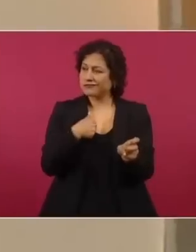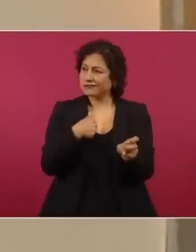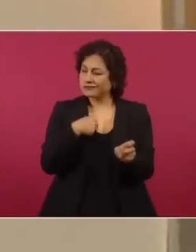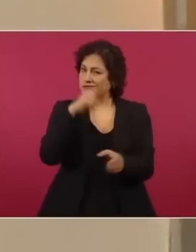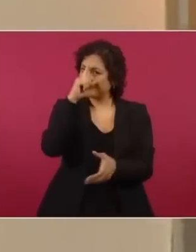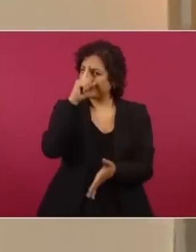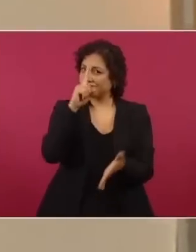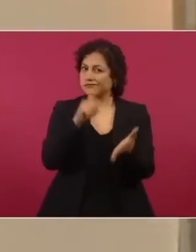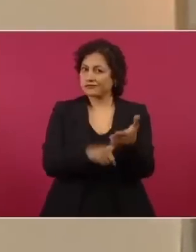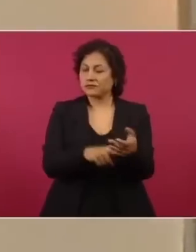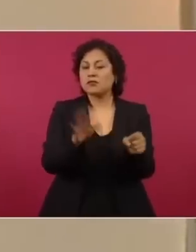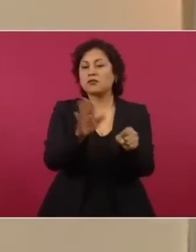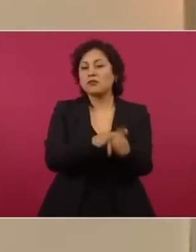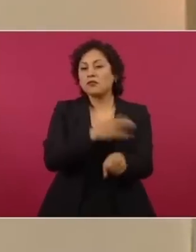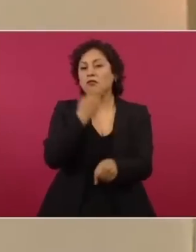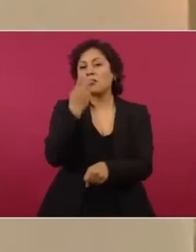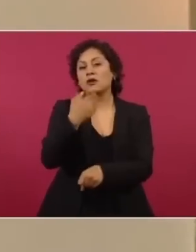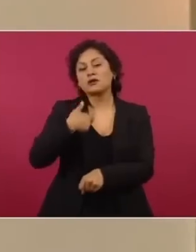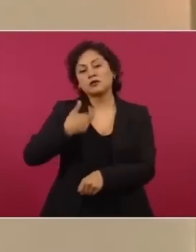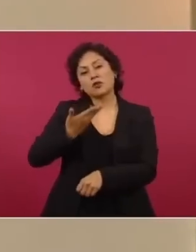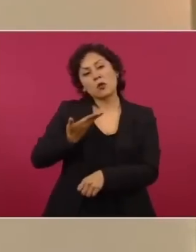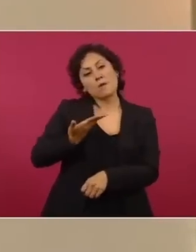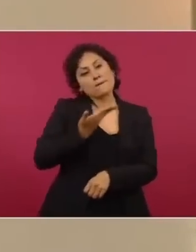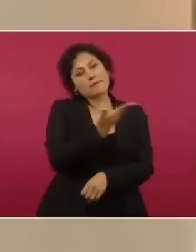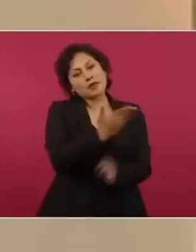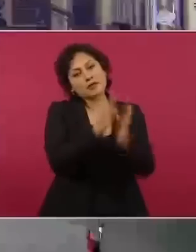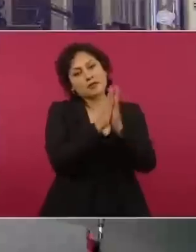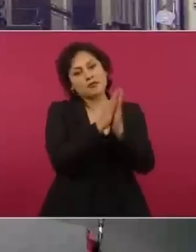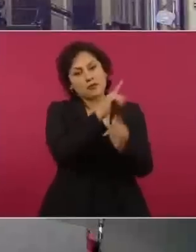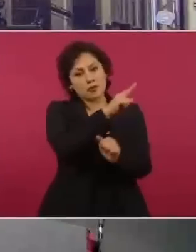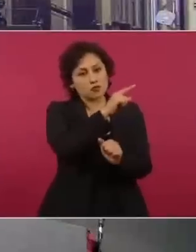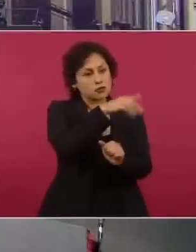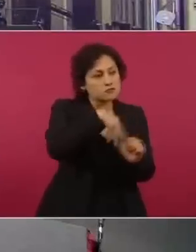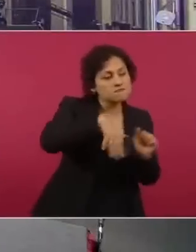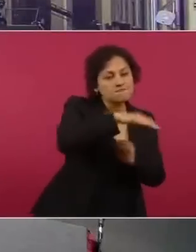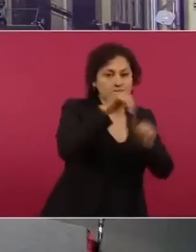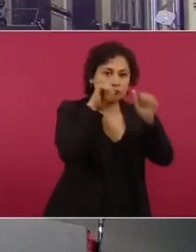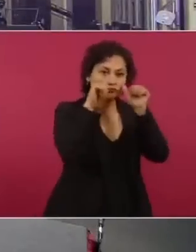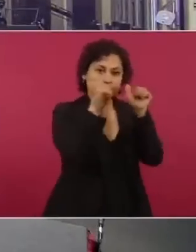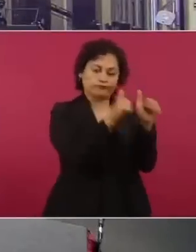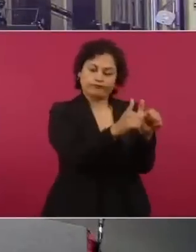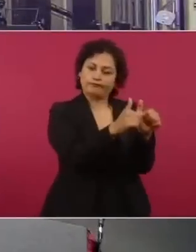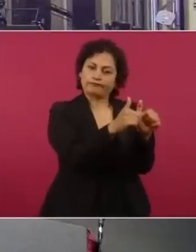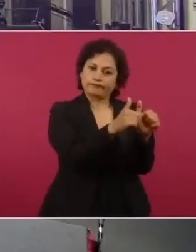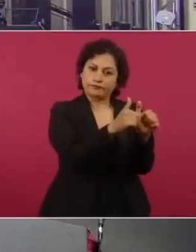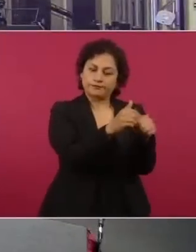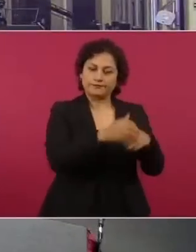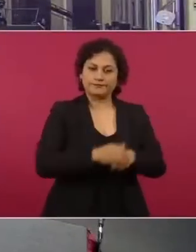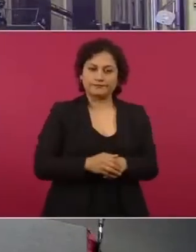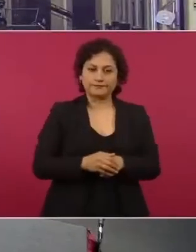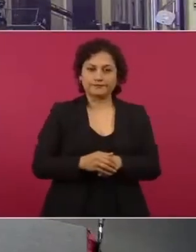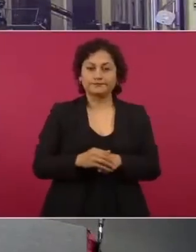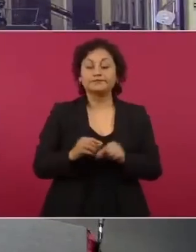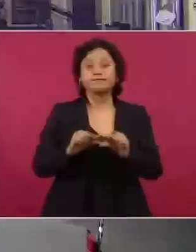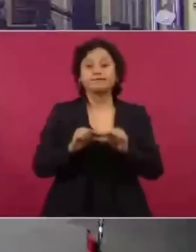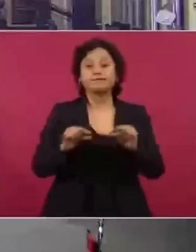su valiosa intervención. Su amigo.